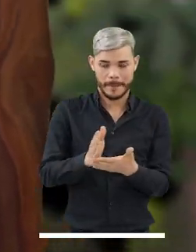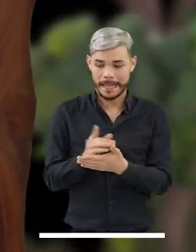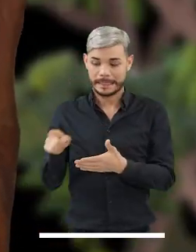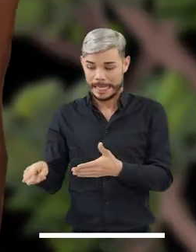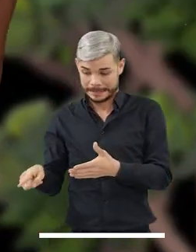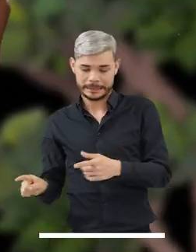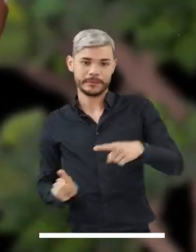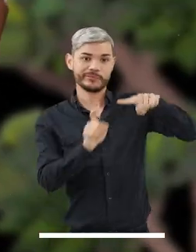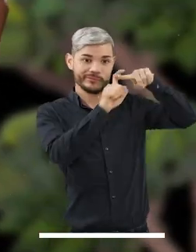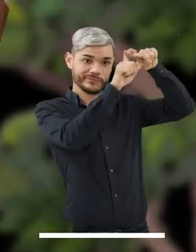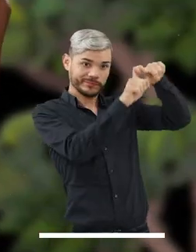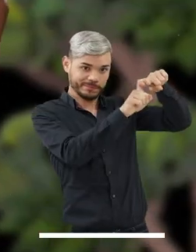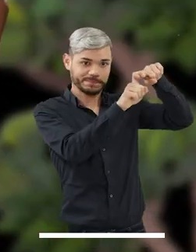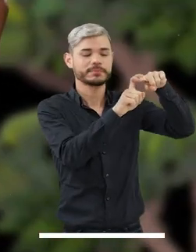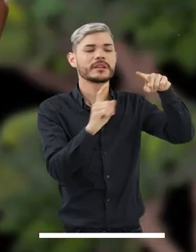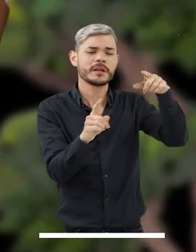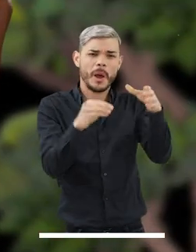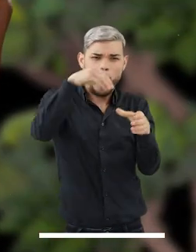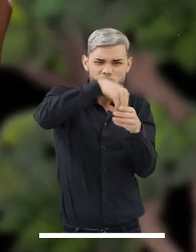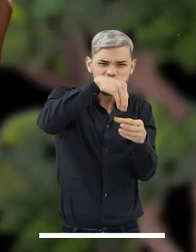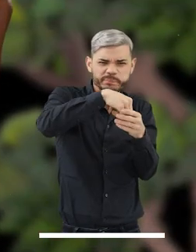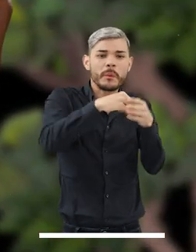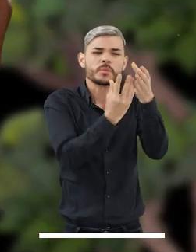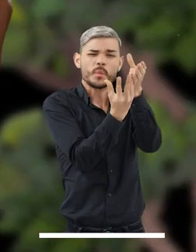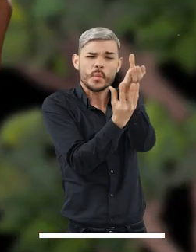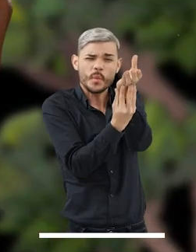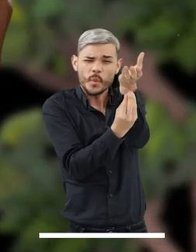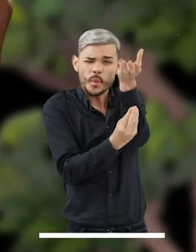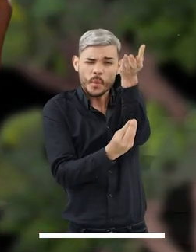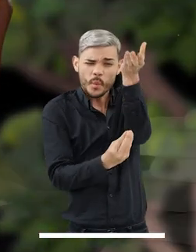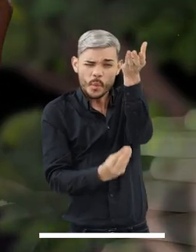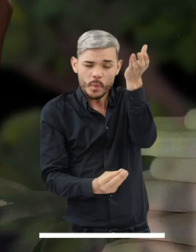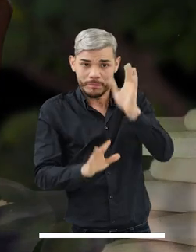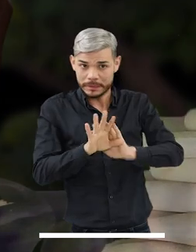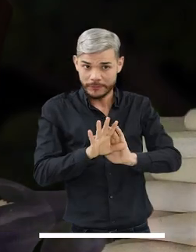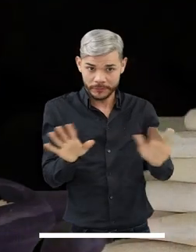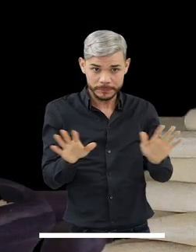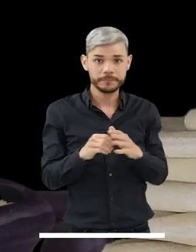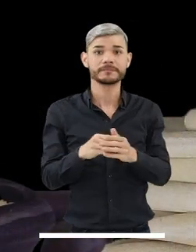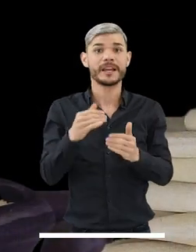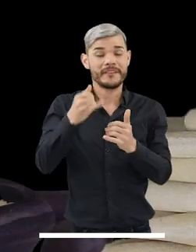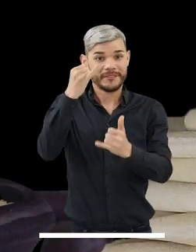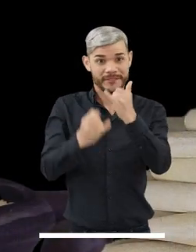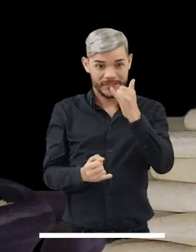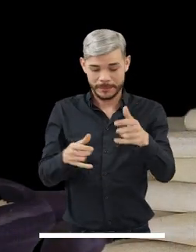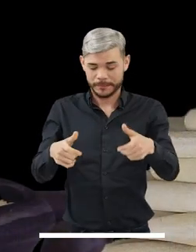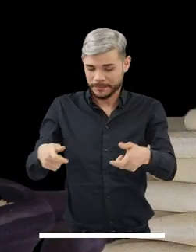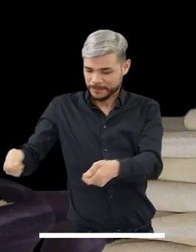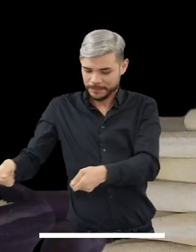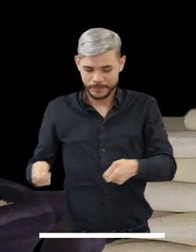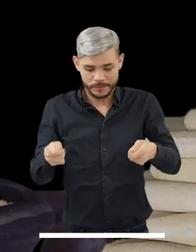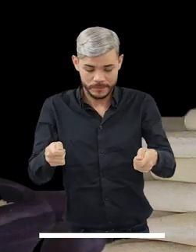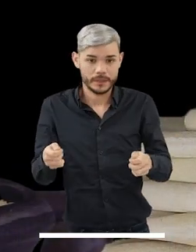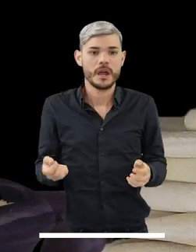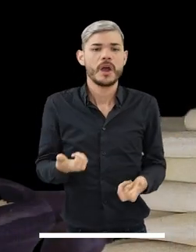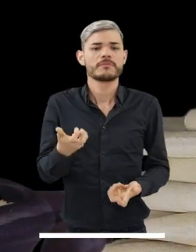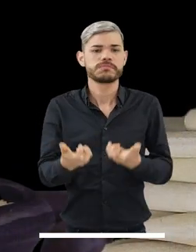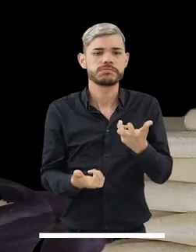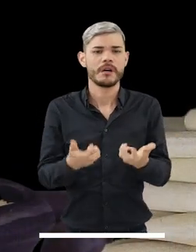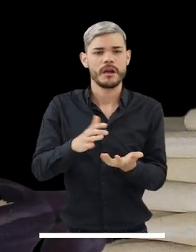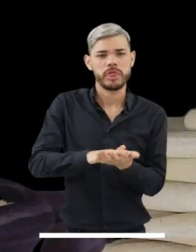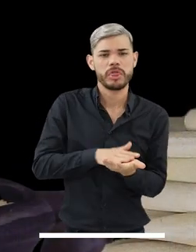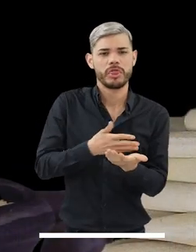de una viga para exprimirle los últimos restos de cianuro. Tras tostar el almidón que ha salido del cebucán,